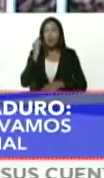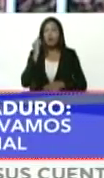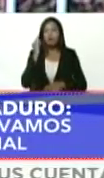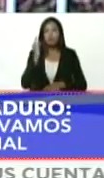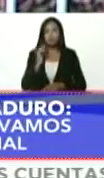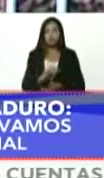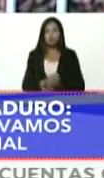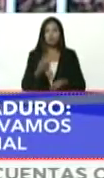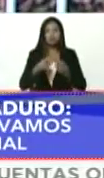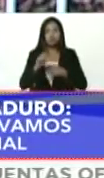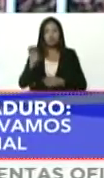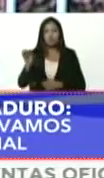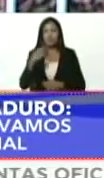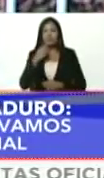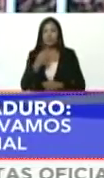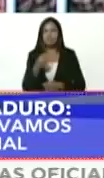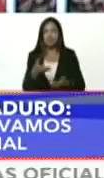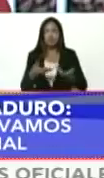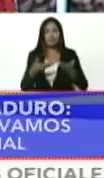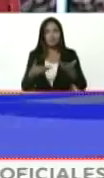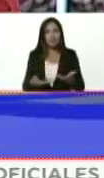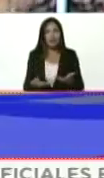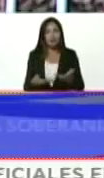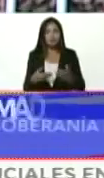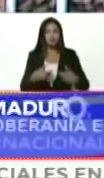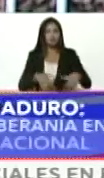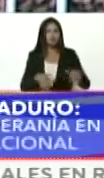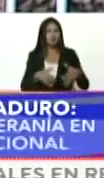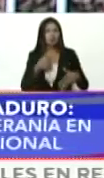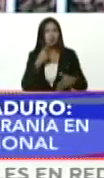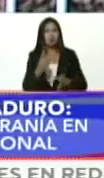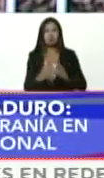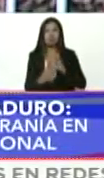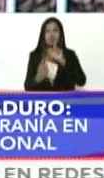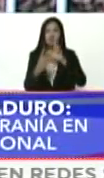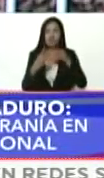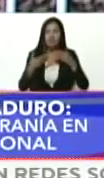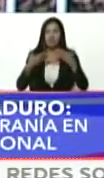patria. Dice que hay que entregar el Esequibo, así lo dice de frente.